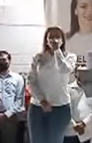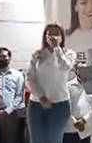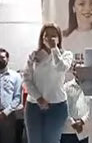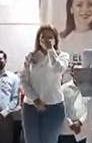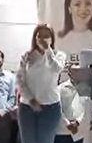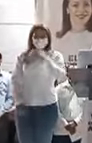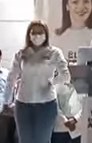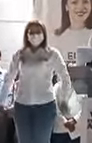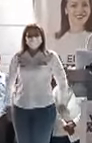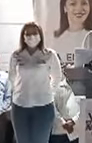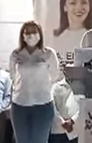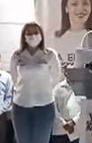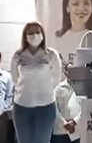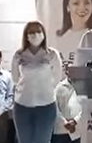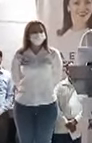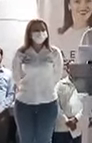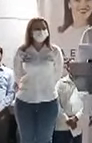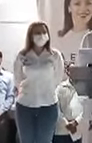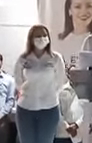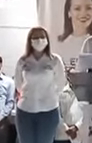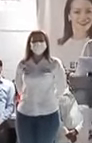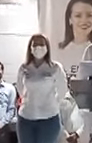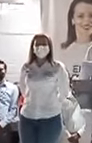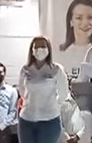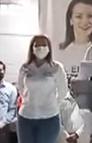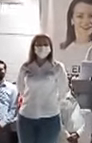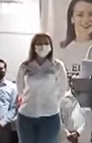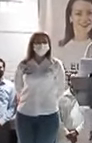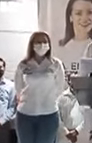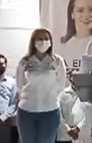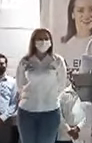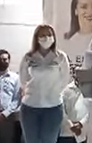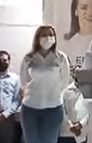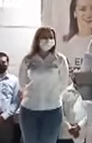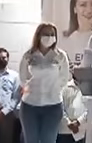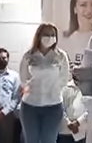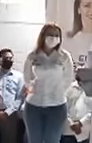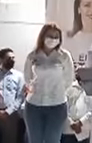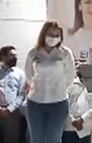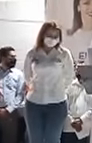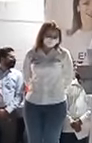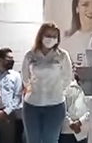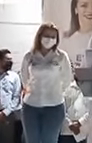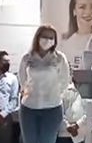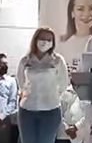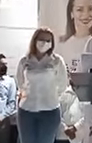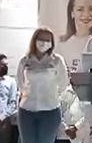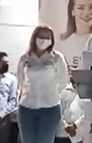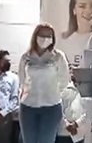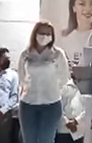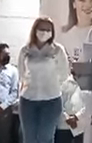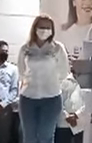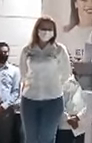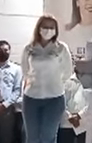solución para garantizar una mayor y mejor cobertura de este vital servicio. Se